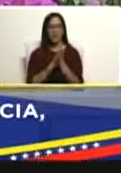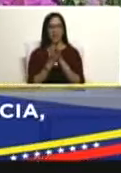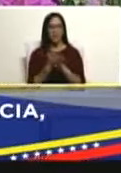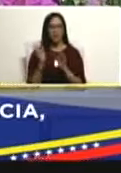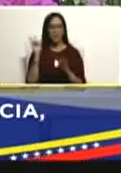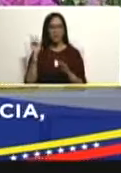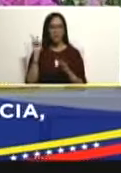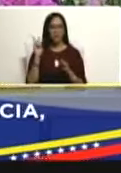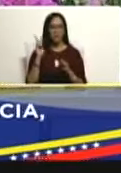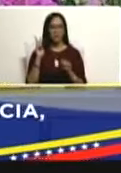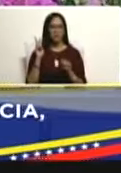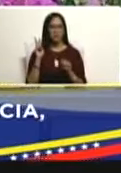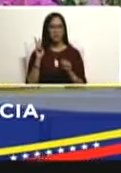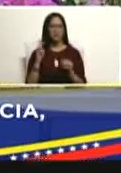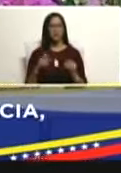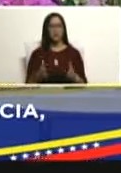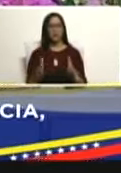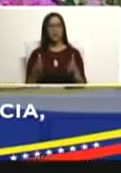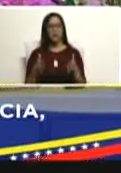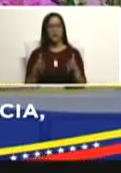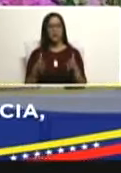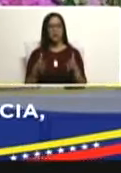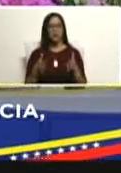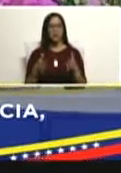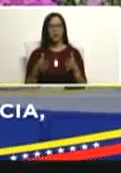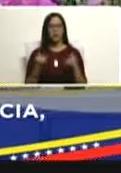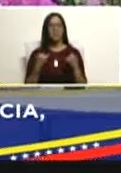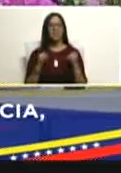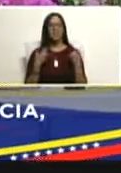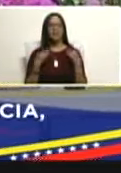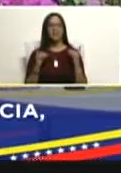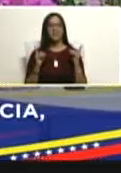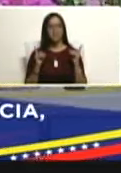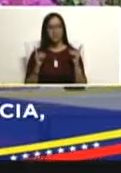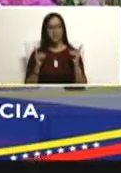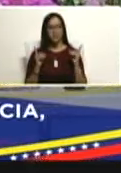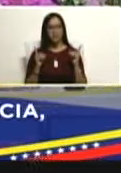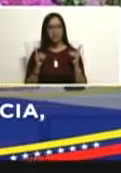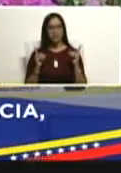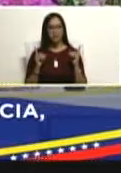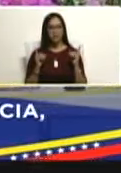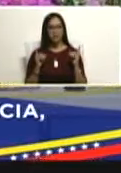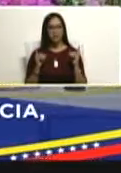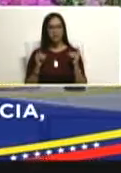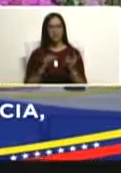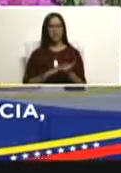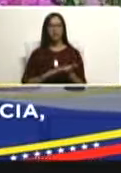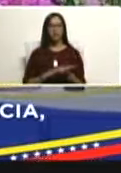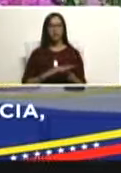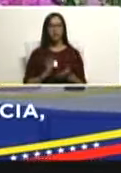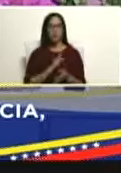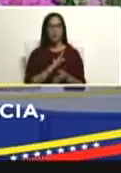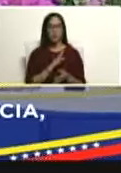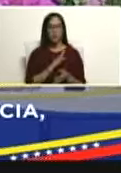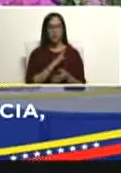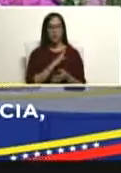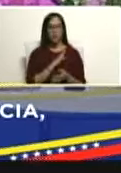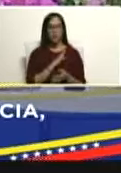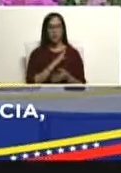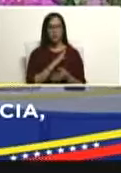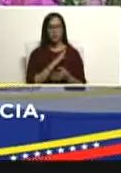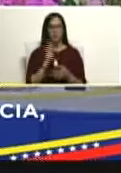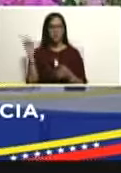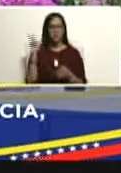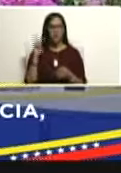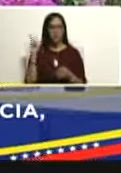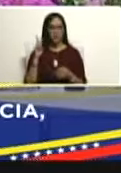Venezuela, hemos ganado en independencia, en soluciones propias y